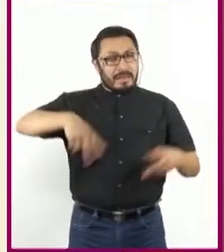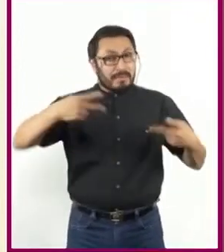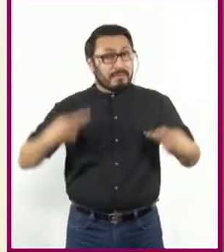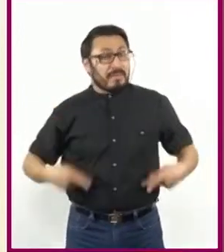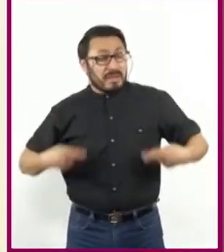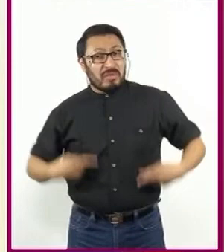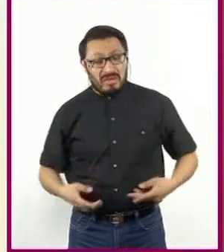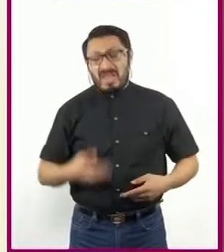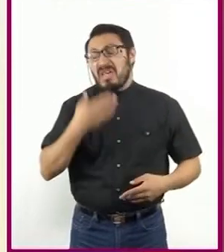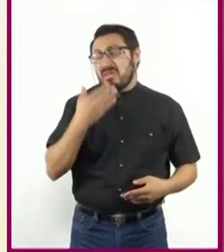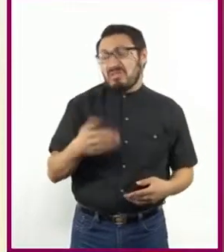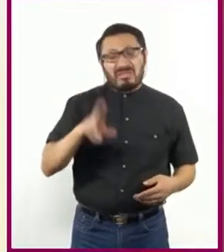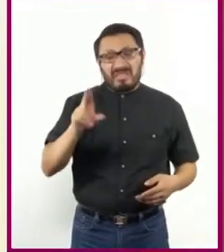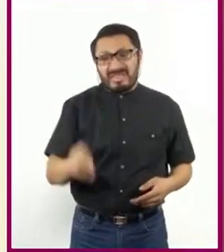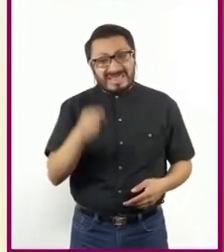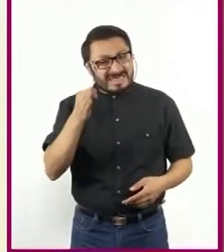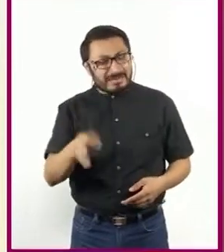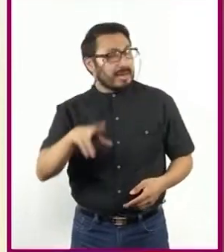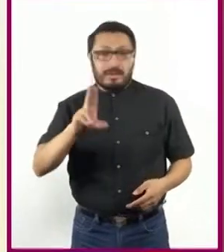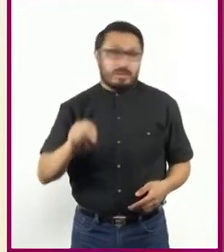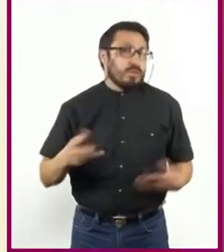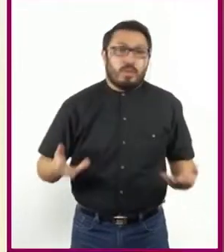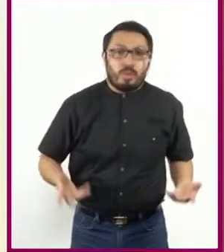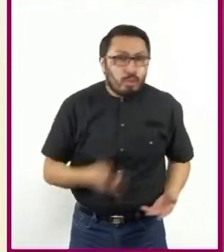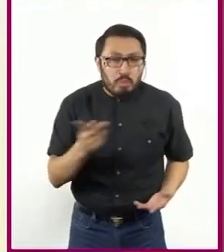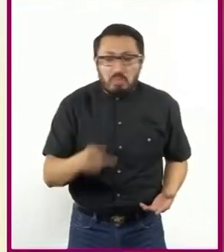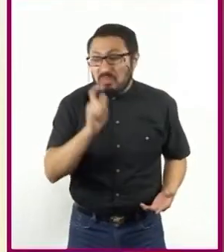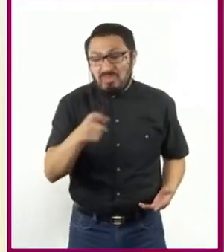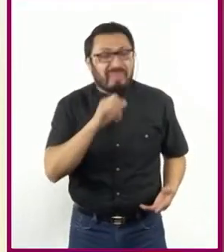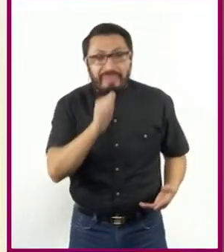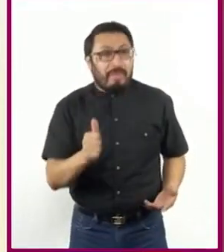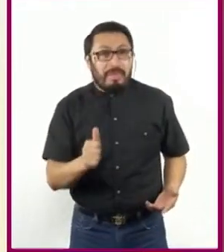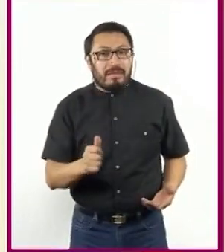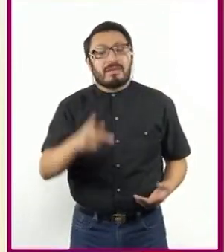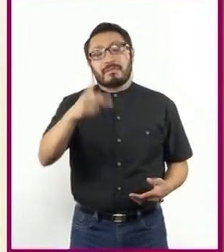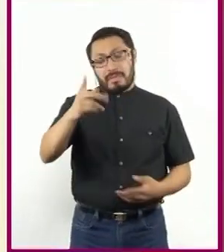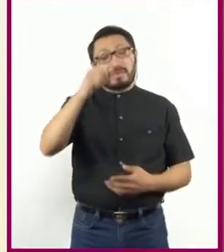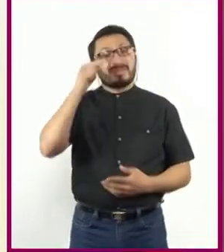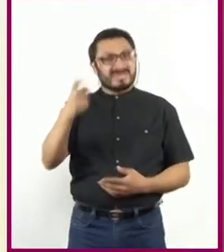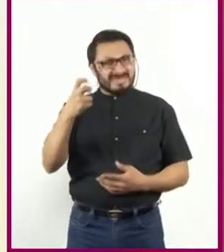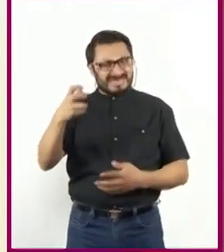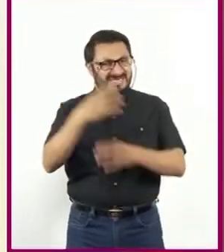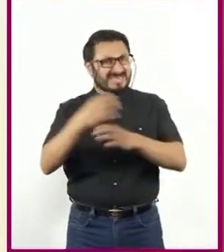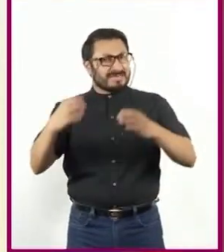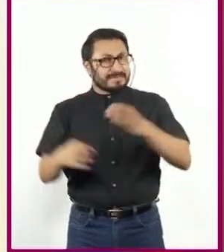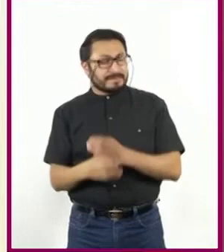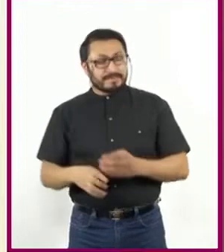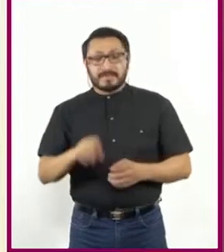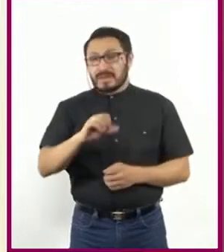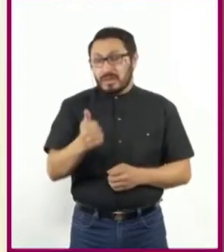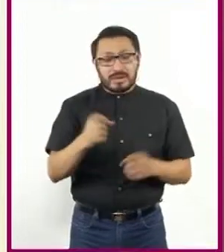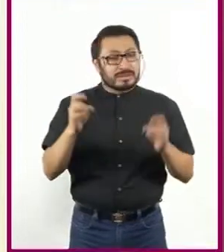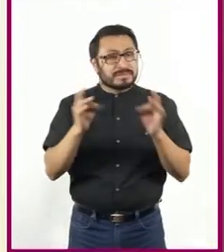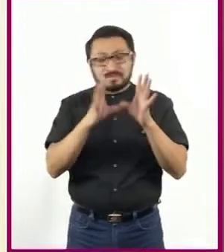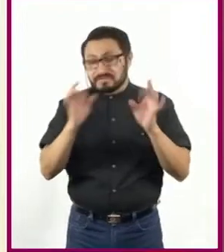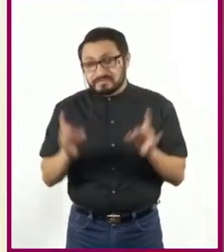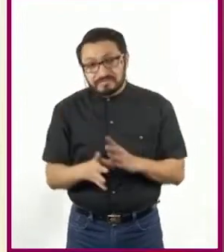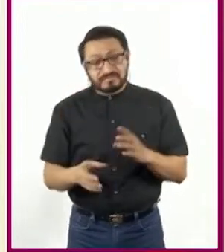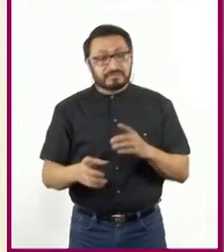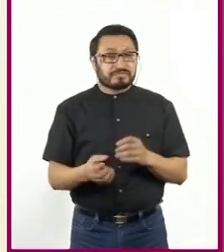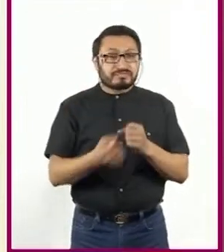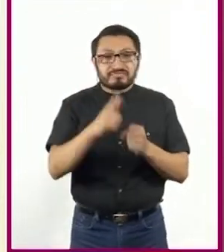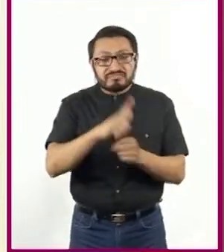comunidad. Sin embargo, estos mensajes junto con otras condiciones sociales y económicas con alta desigualdad